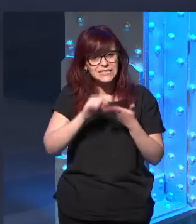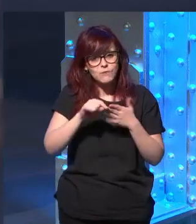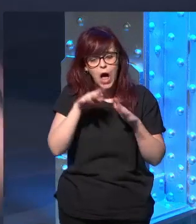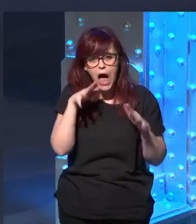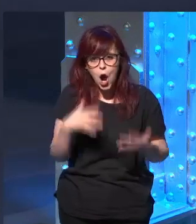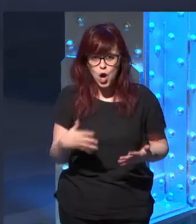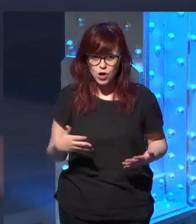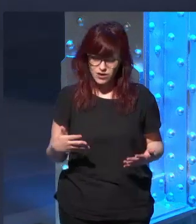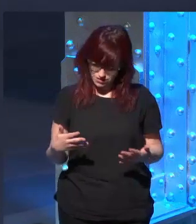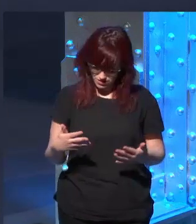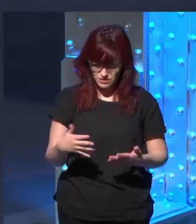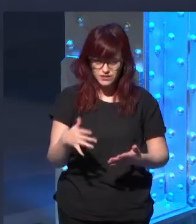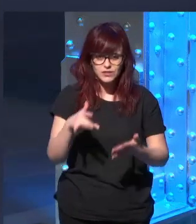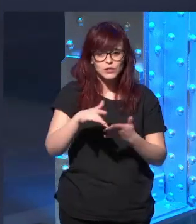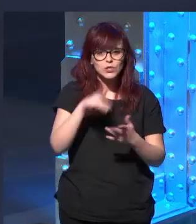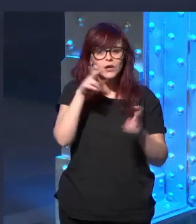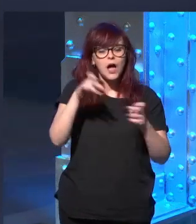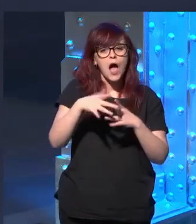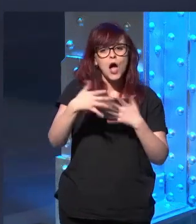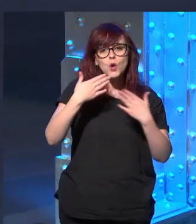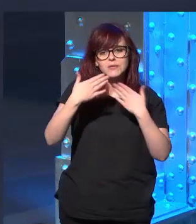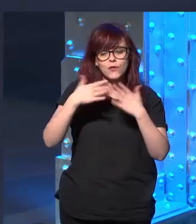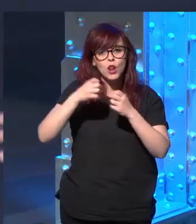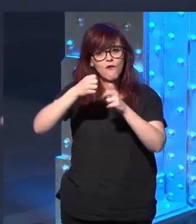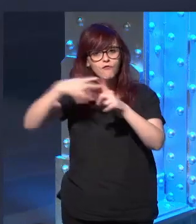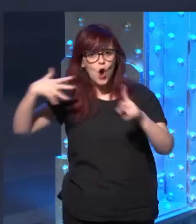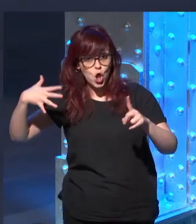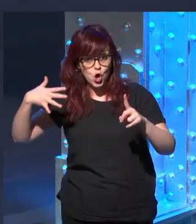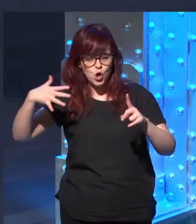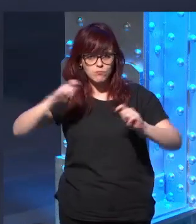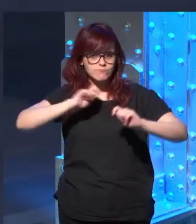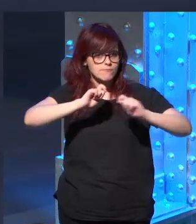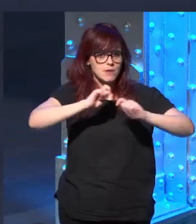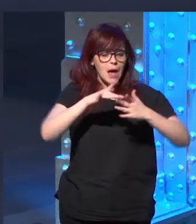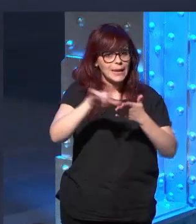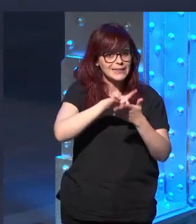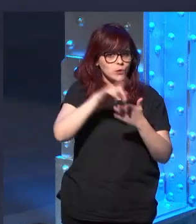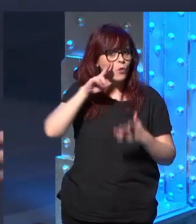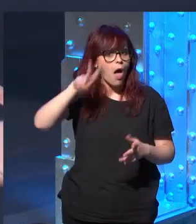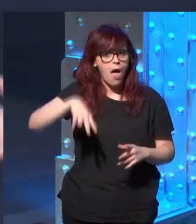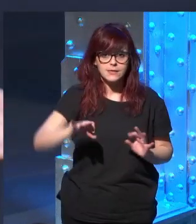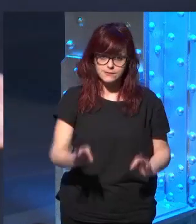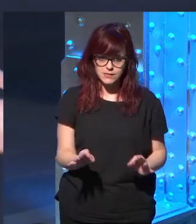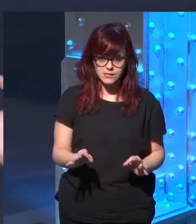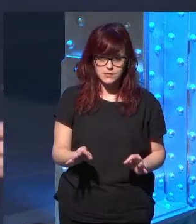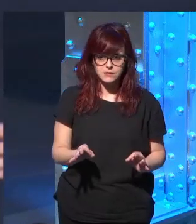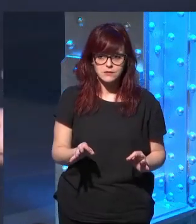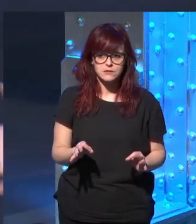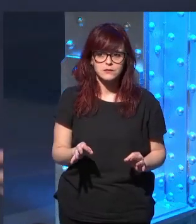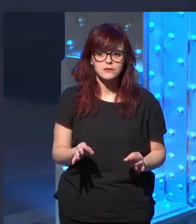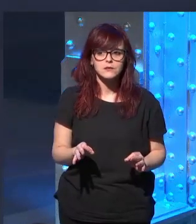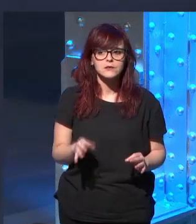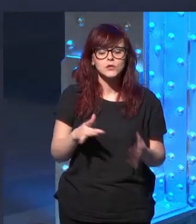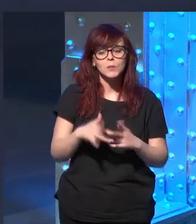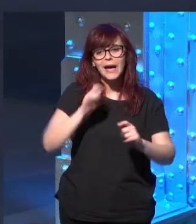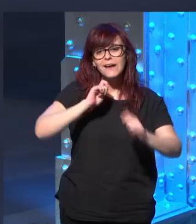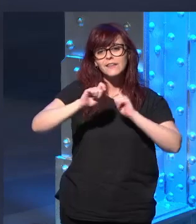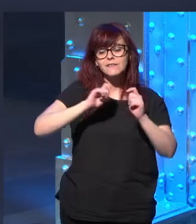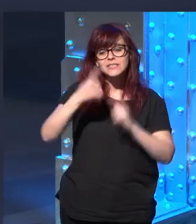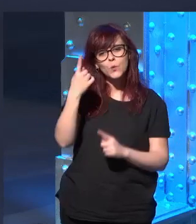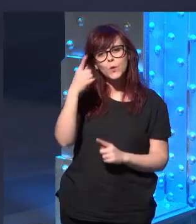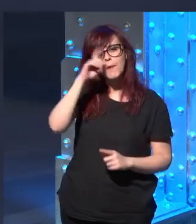incluyo parrafadas enteras de conversaciones en foros. Bueno, de hecho, a mí me parece que eso es literatura. Yo recuerdo en una de las entrevistas